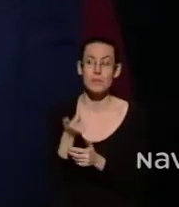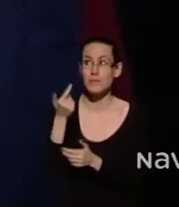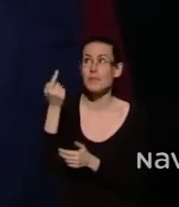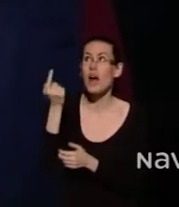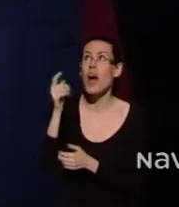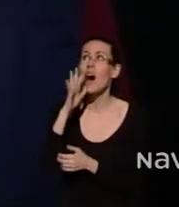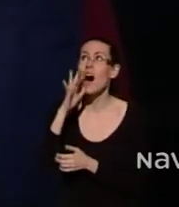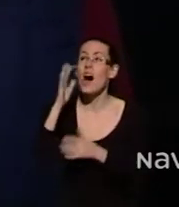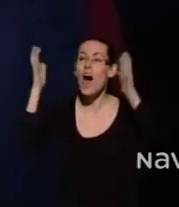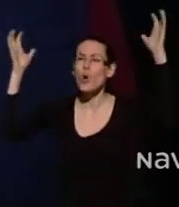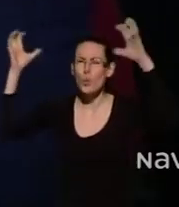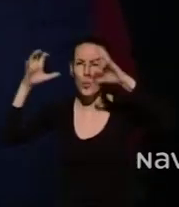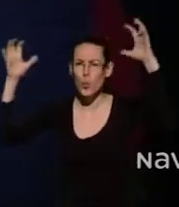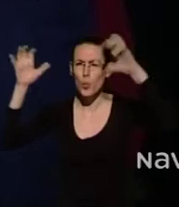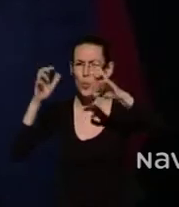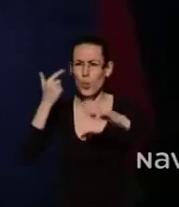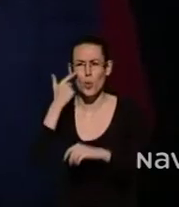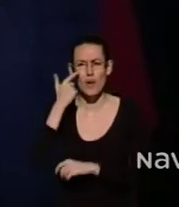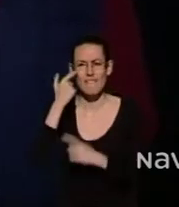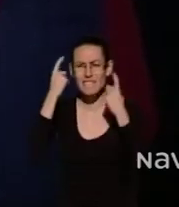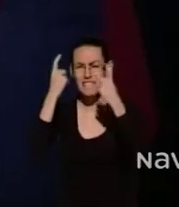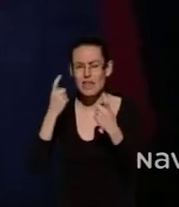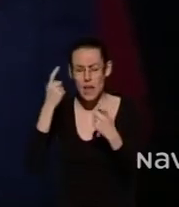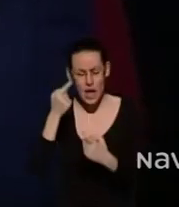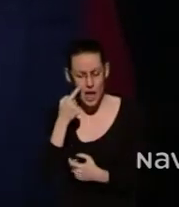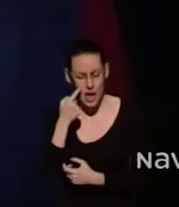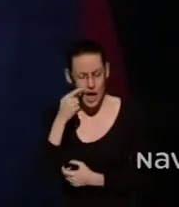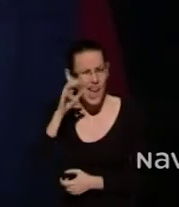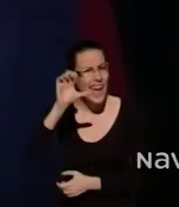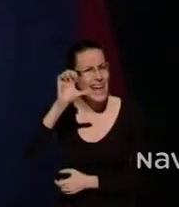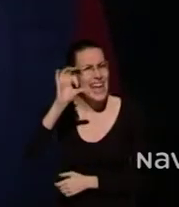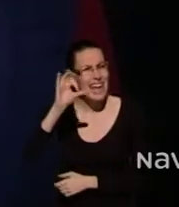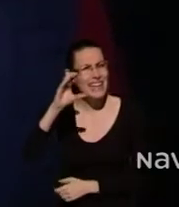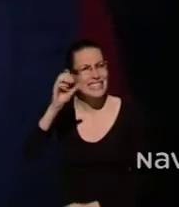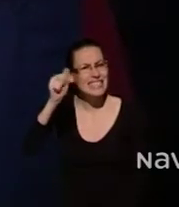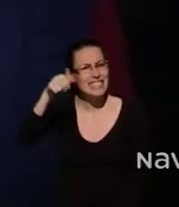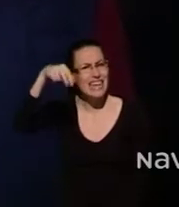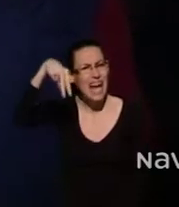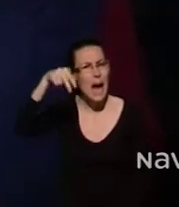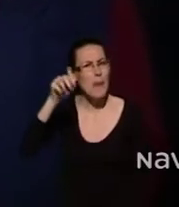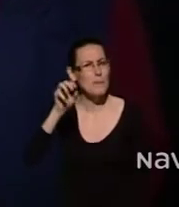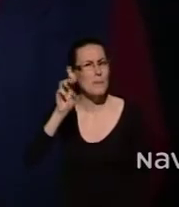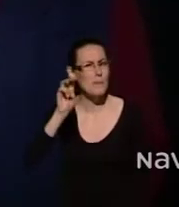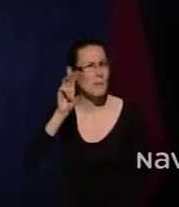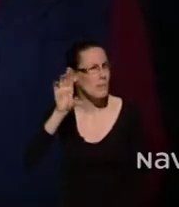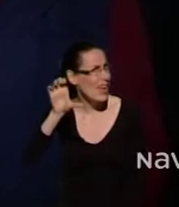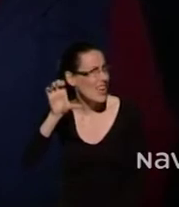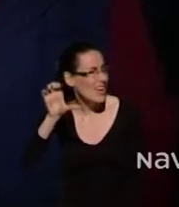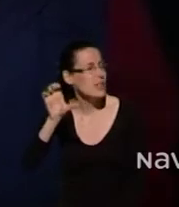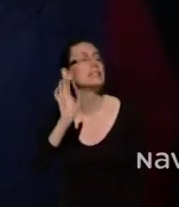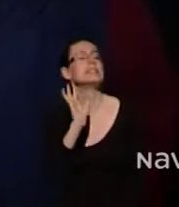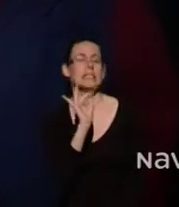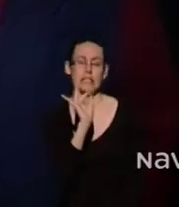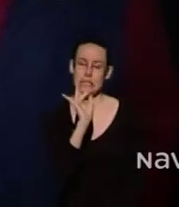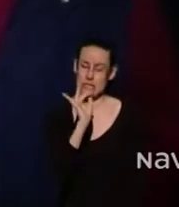Tenemos que intentar que... ¿Cómo se dice aquí? ¿Que escampe? Pues escampar. Escampar también. Escampar. Vale, sí. Vamos